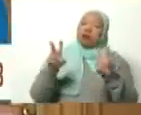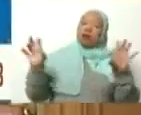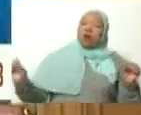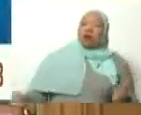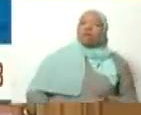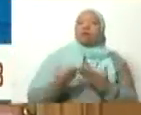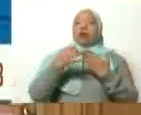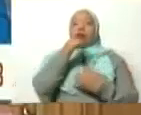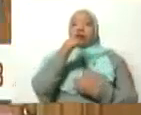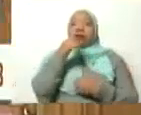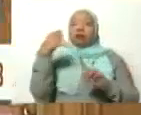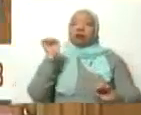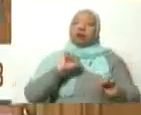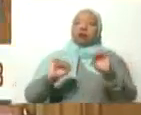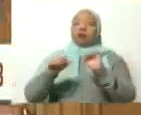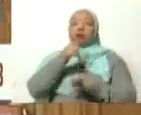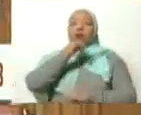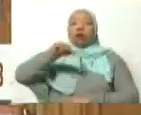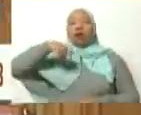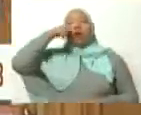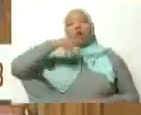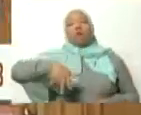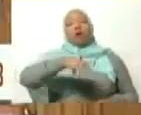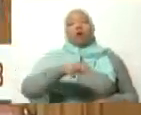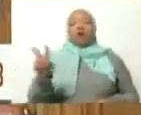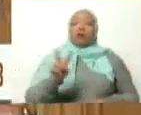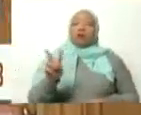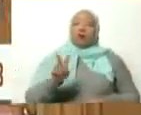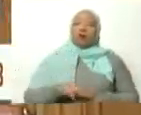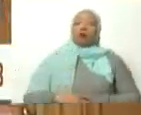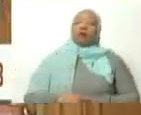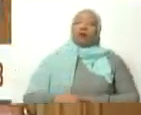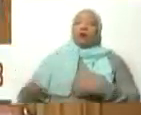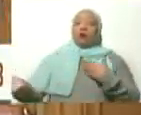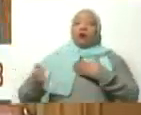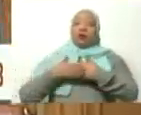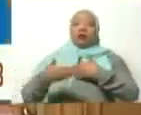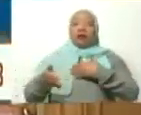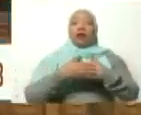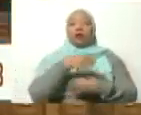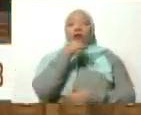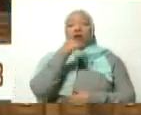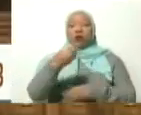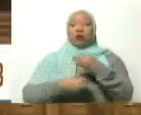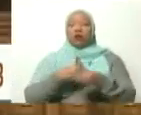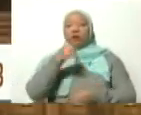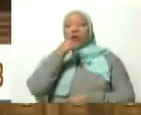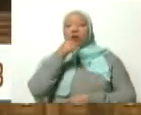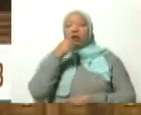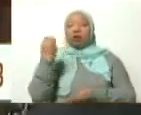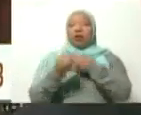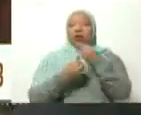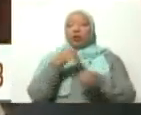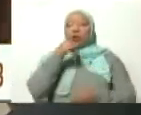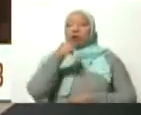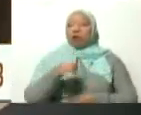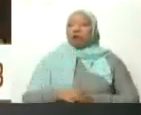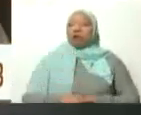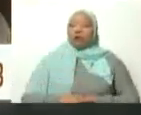espíritu invencible que tiene el pueblo venezolano, bloqueado en un entorno